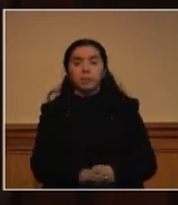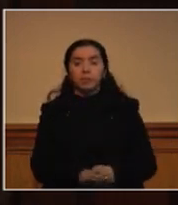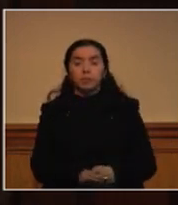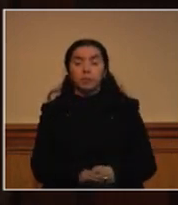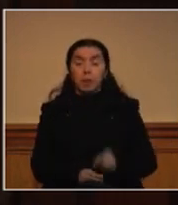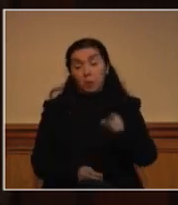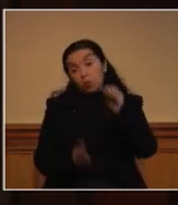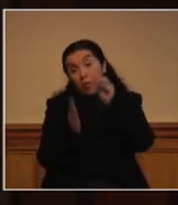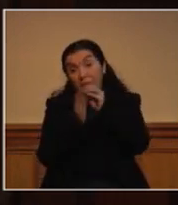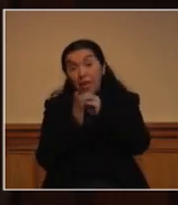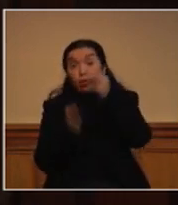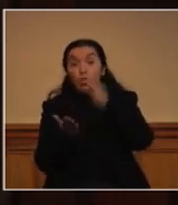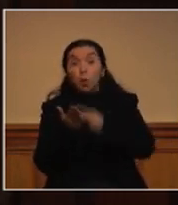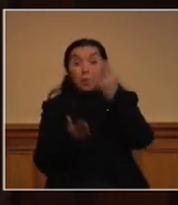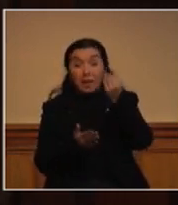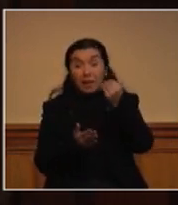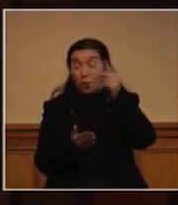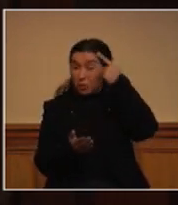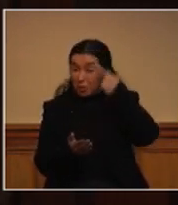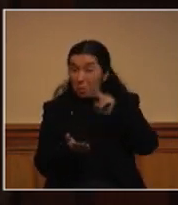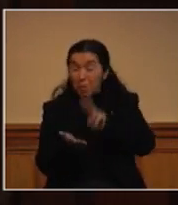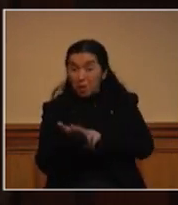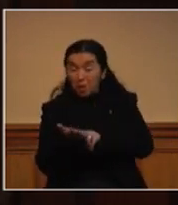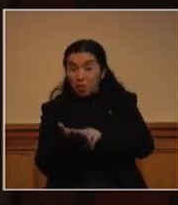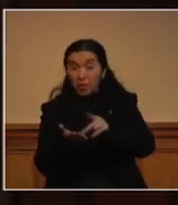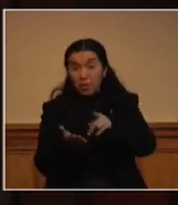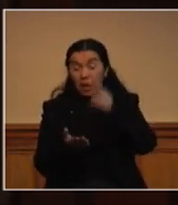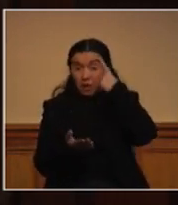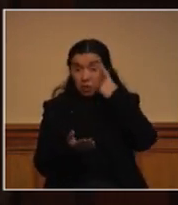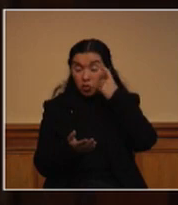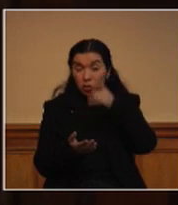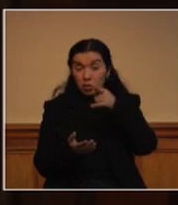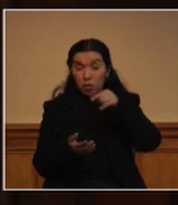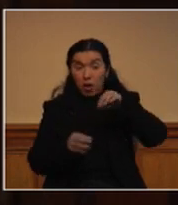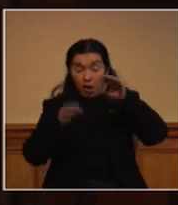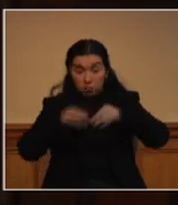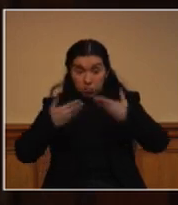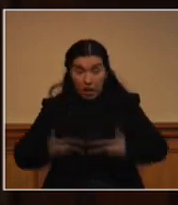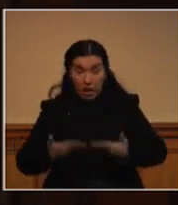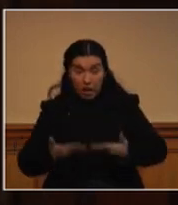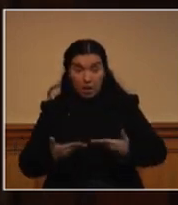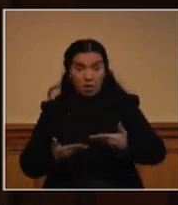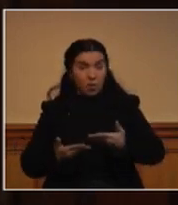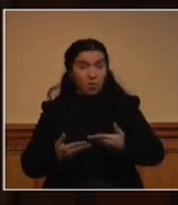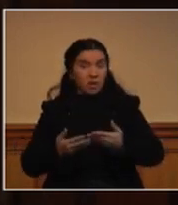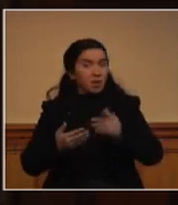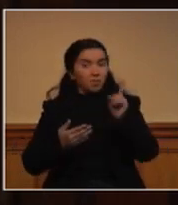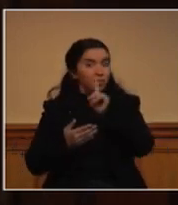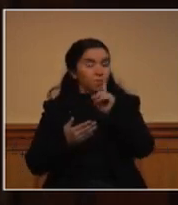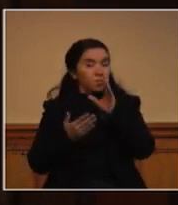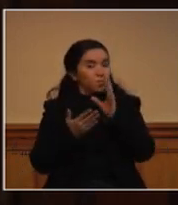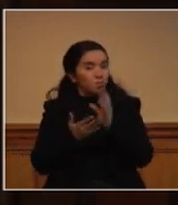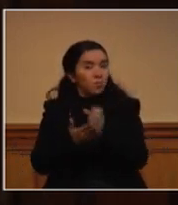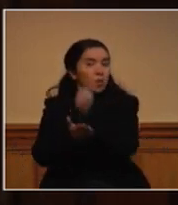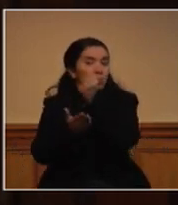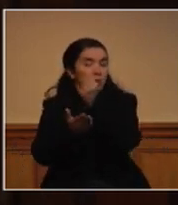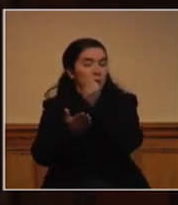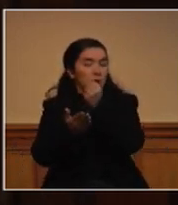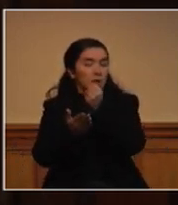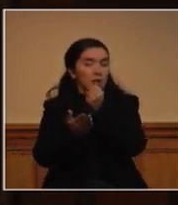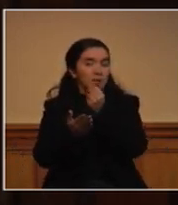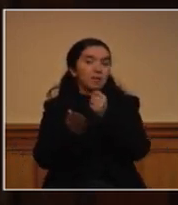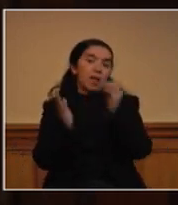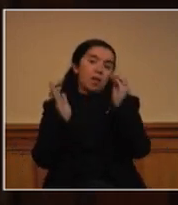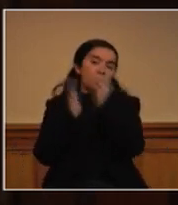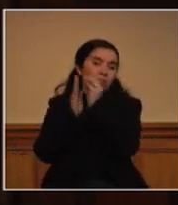es un dato de 2014, pero realmente, y creo que en la actualidad no hemos alcanzado el dato que se